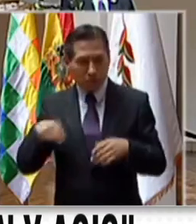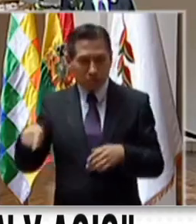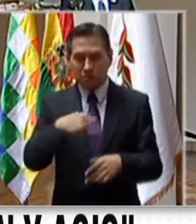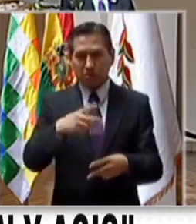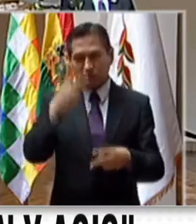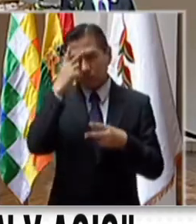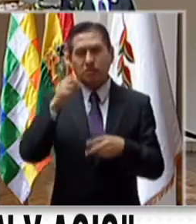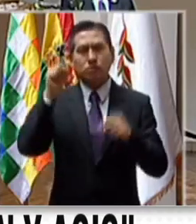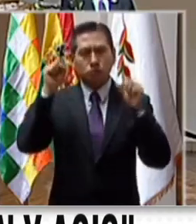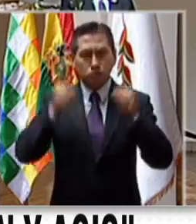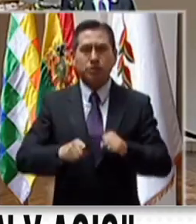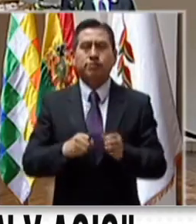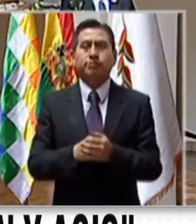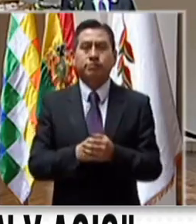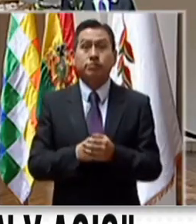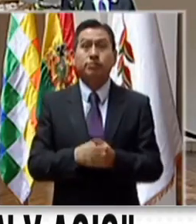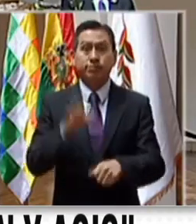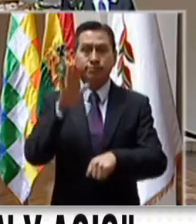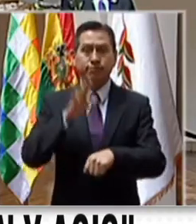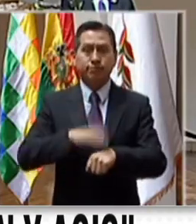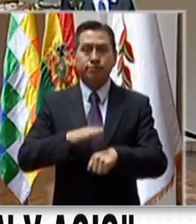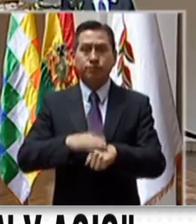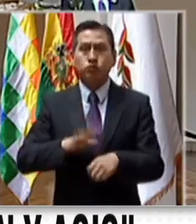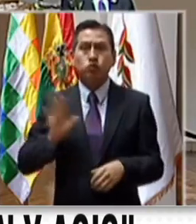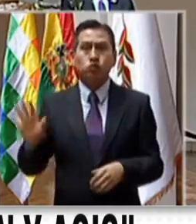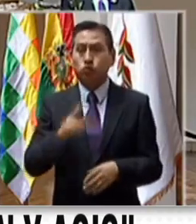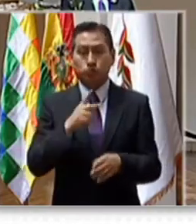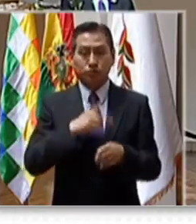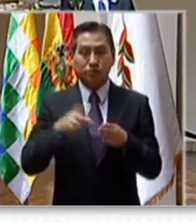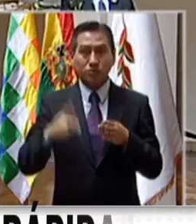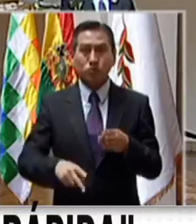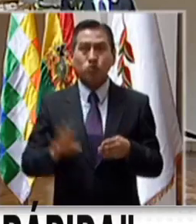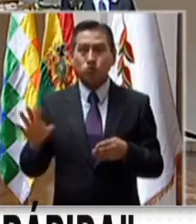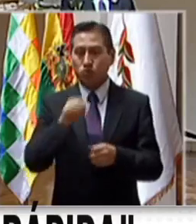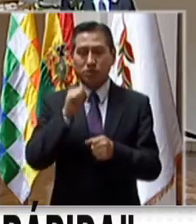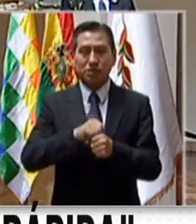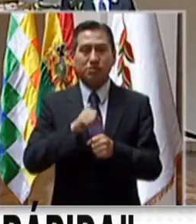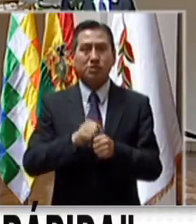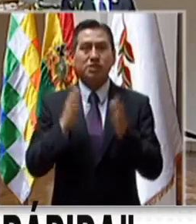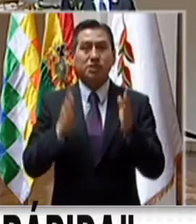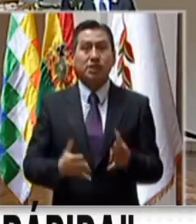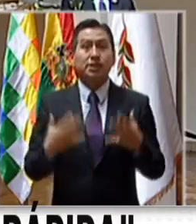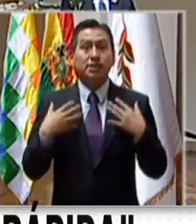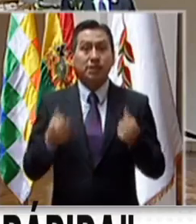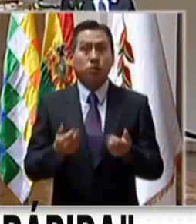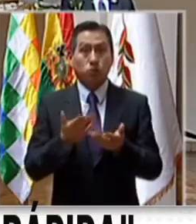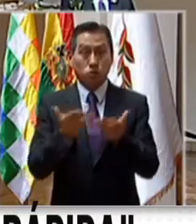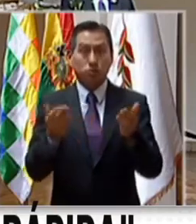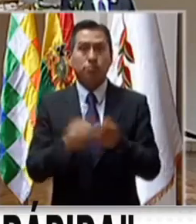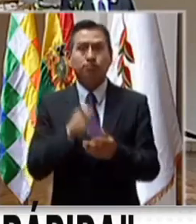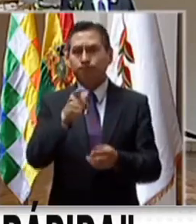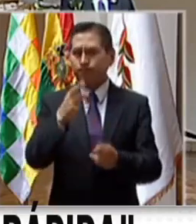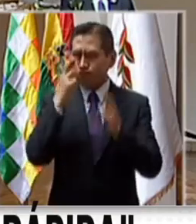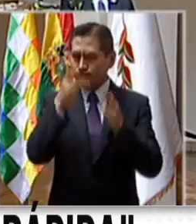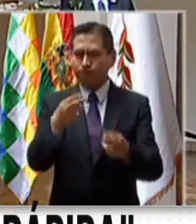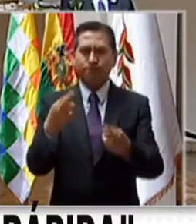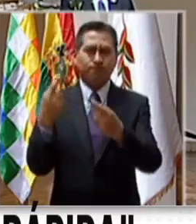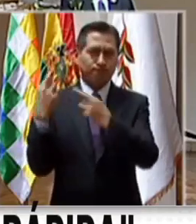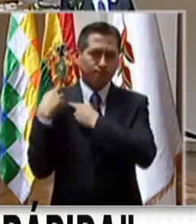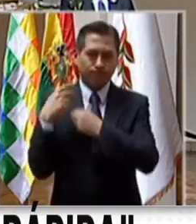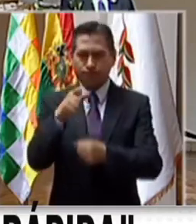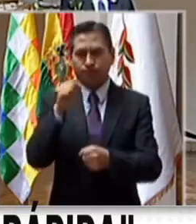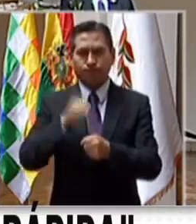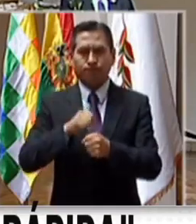infección. Hacemos un llamado a los profesionales y trabajadores del sector salud a cumplir su responsabilidad